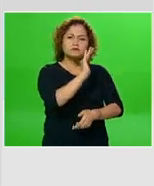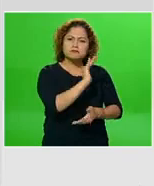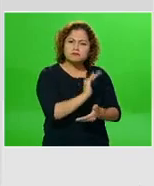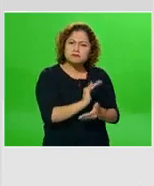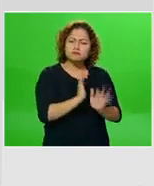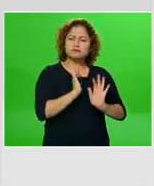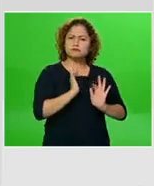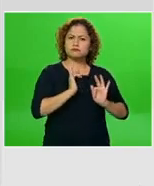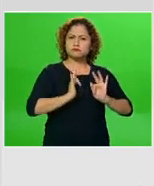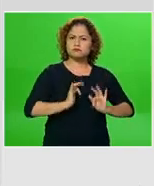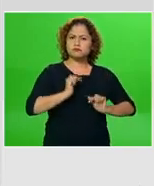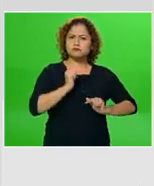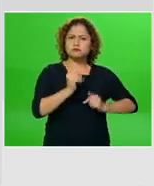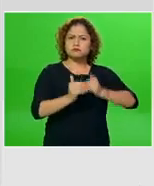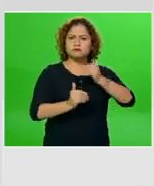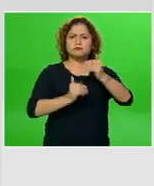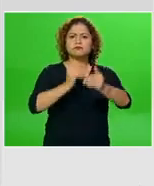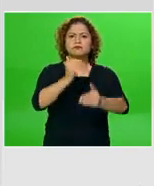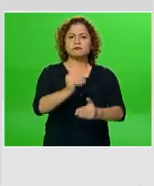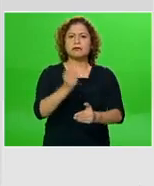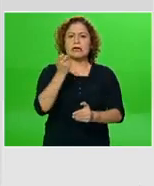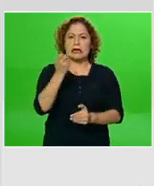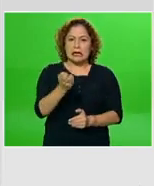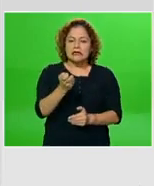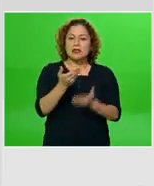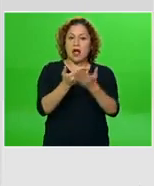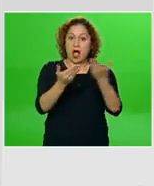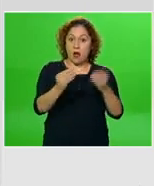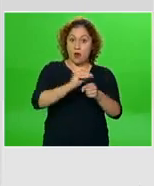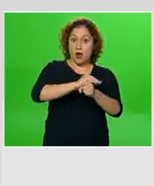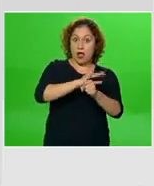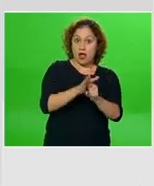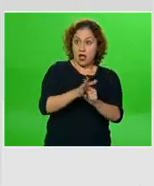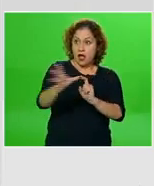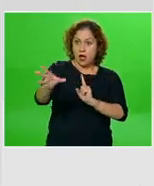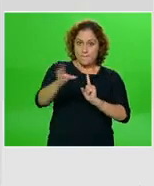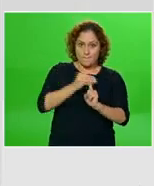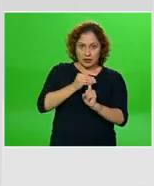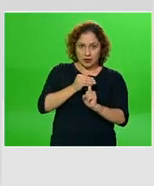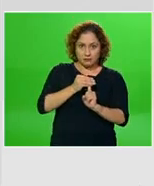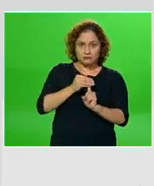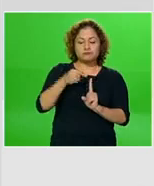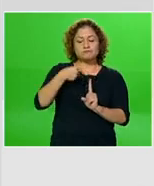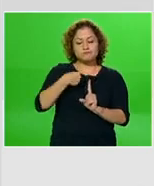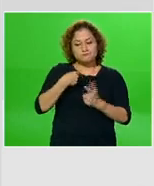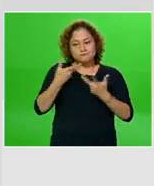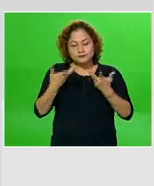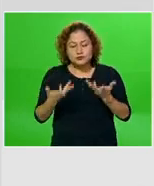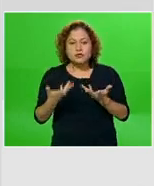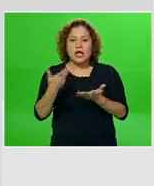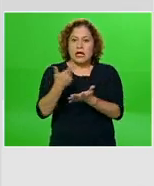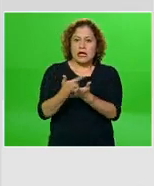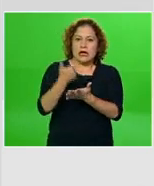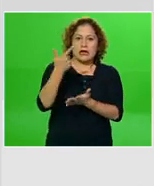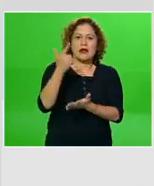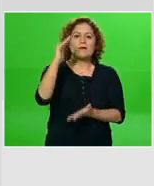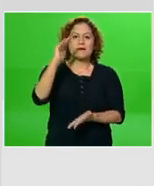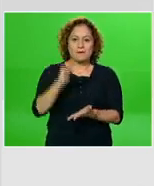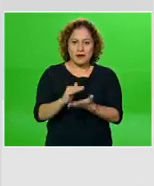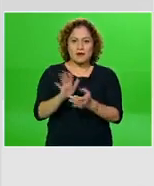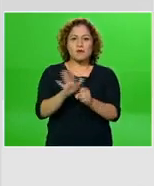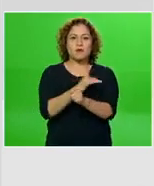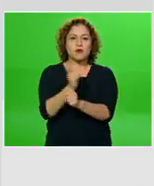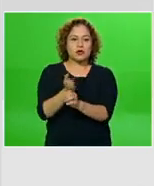de enfermedad enfermar gravemente con de kobe 19 el ejercicio diario sobre todo el ejercicio